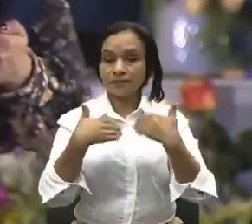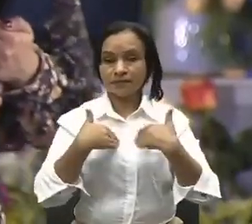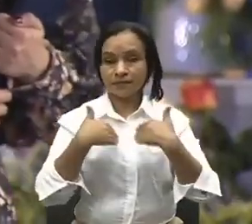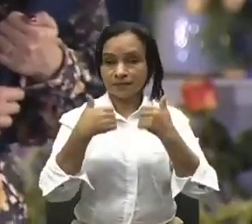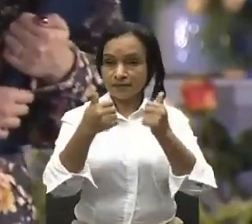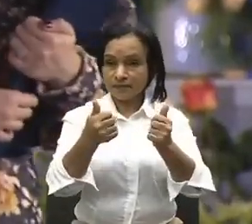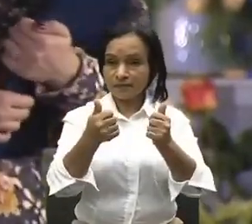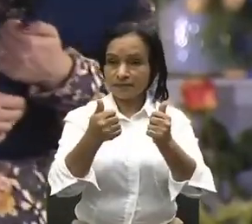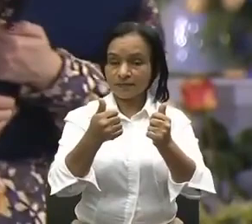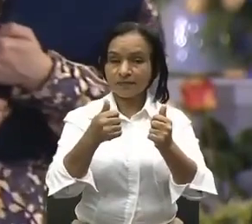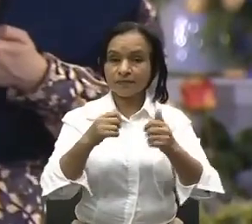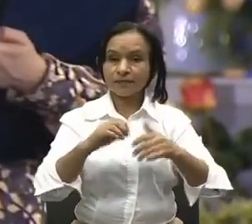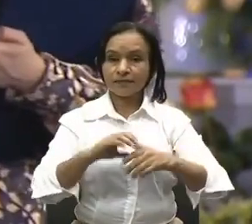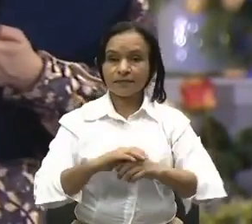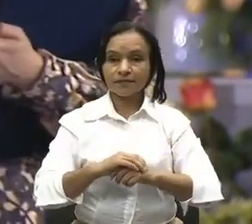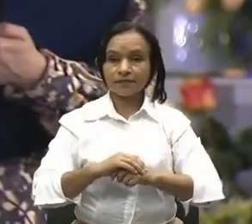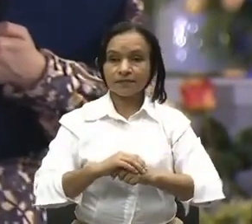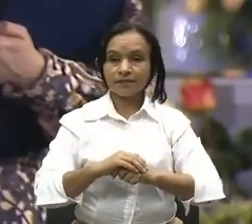salud.